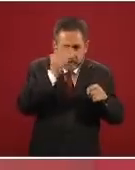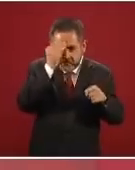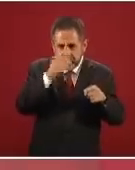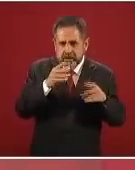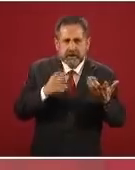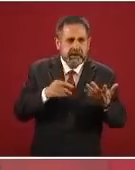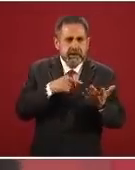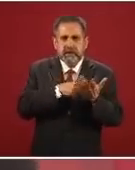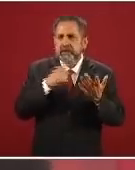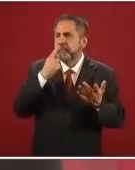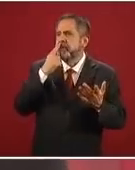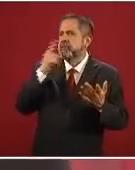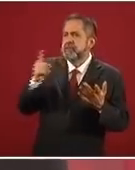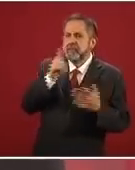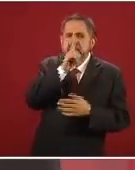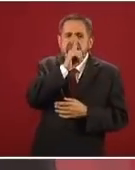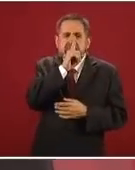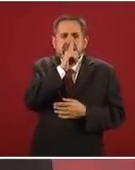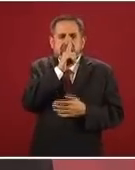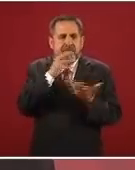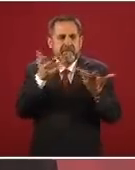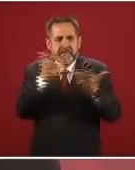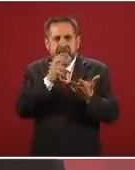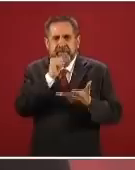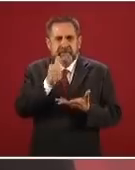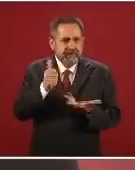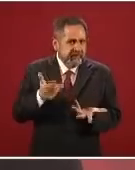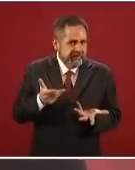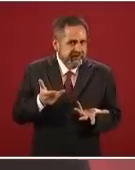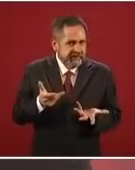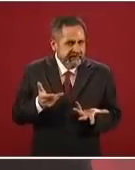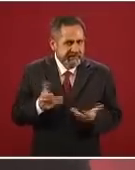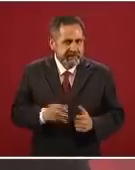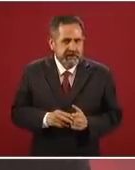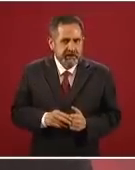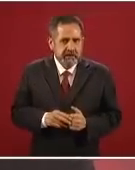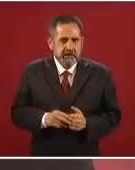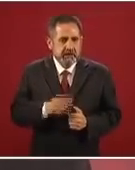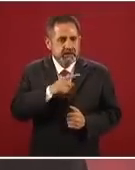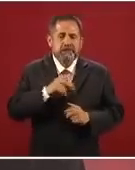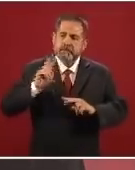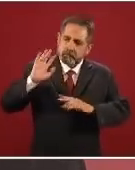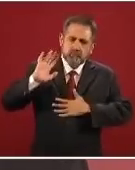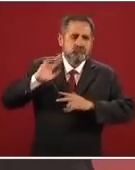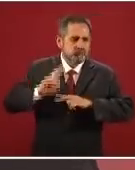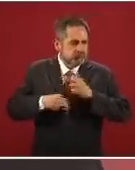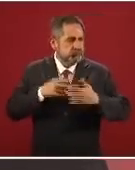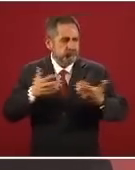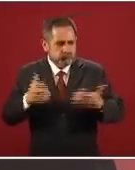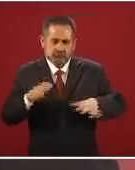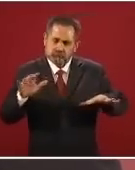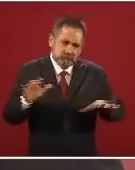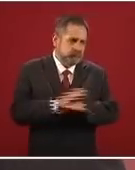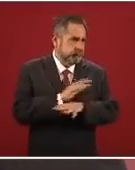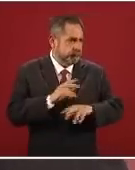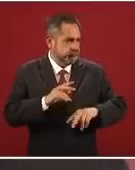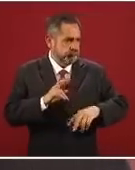hacer denuncia, pero no se comprometieron a transformar la realidad.